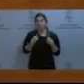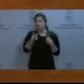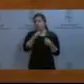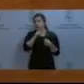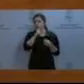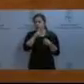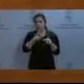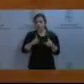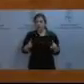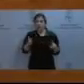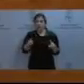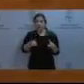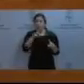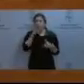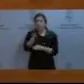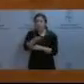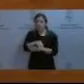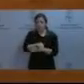la cronicidad y los cuidados.